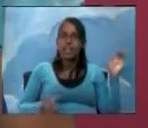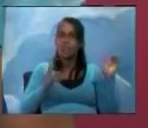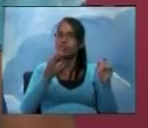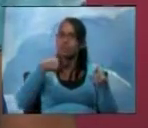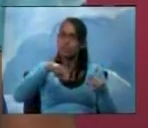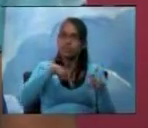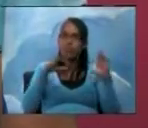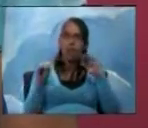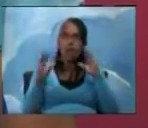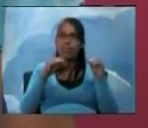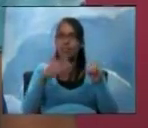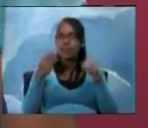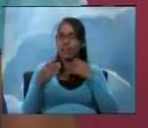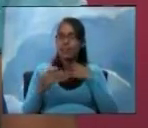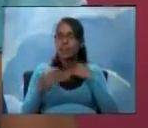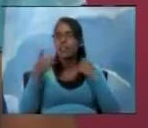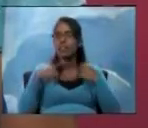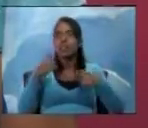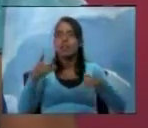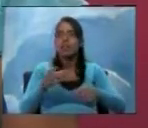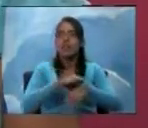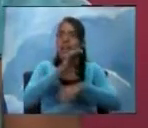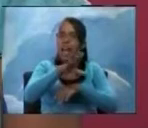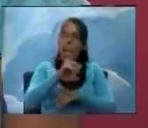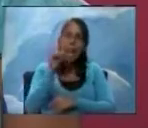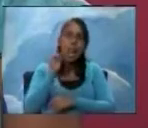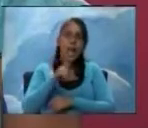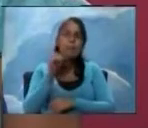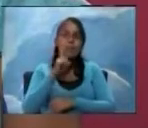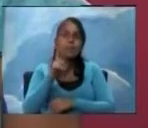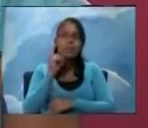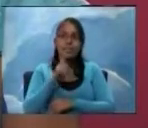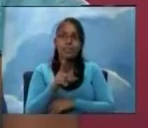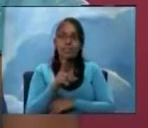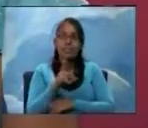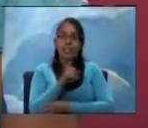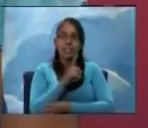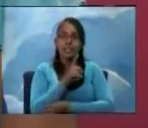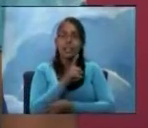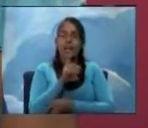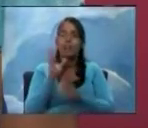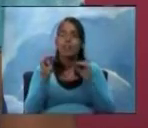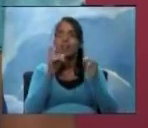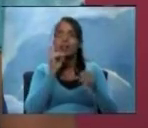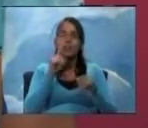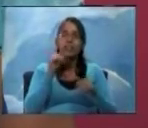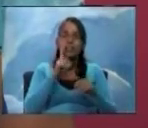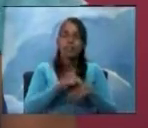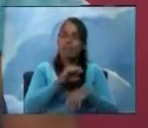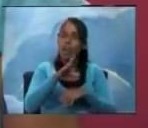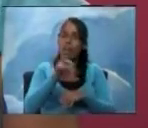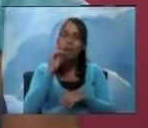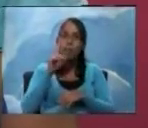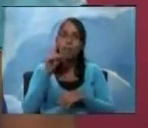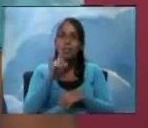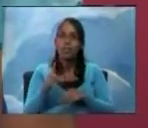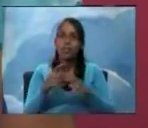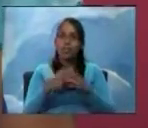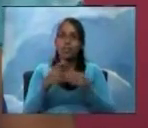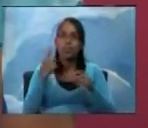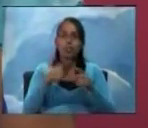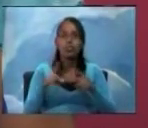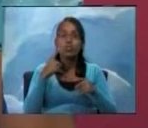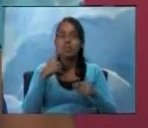habla que debemos de dejar la mentira, ¿verdad? Ahí se habla de la mentira, que debemos dejar la mentira. El otro verso